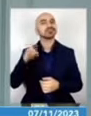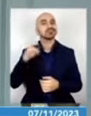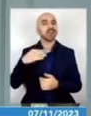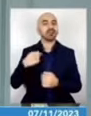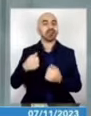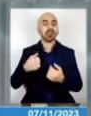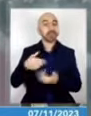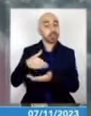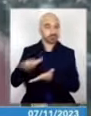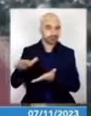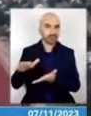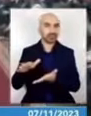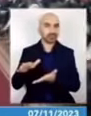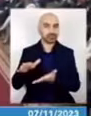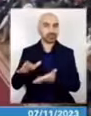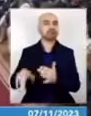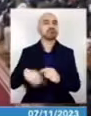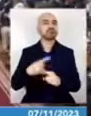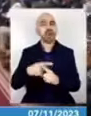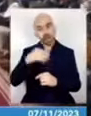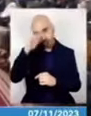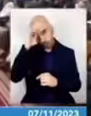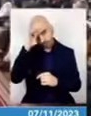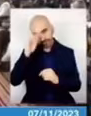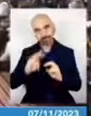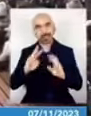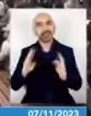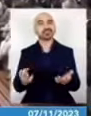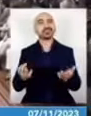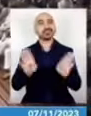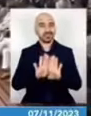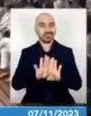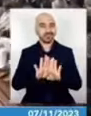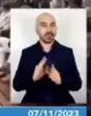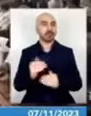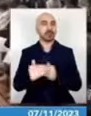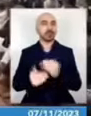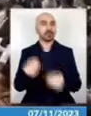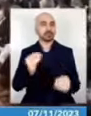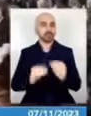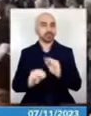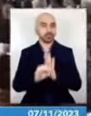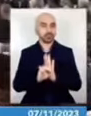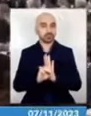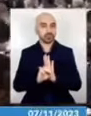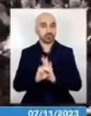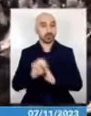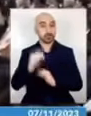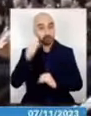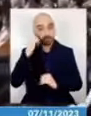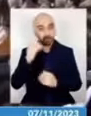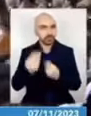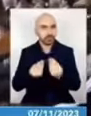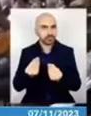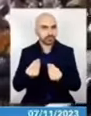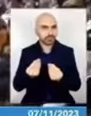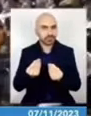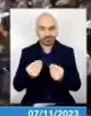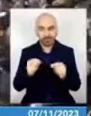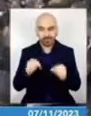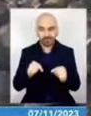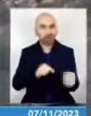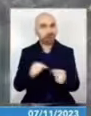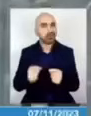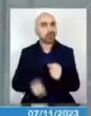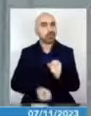de que se respetaría el cierre de la cuestión constitucional. Pero nada de ello ocurrió. Hoy estamos aquí para una nueva cita con la